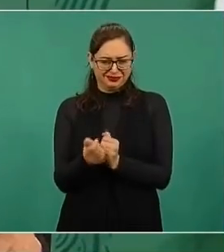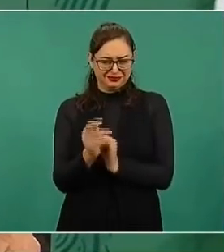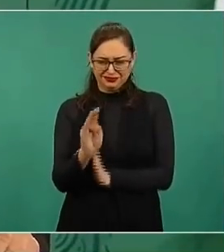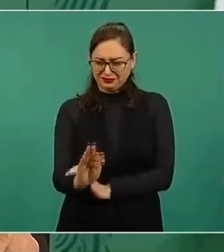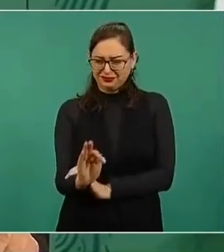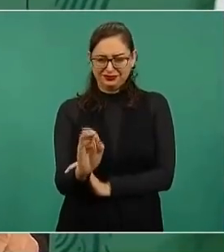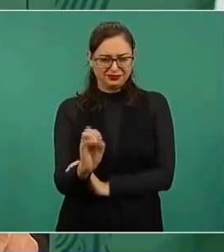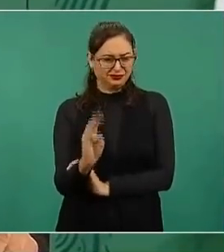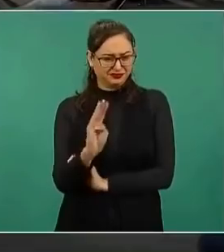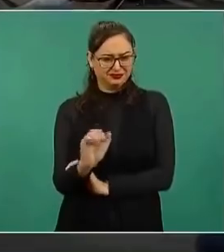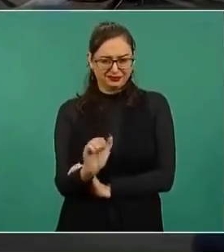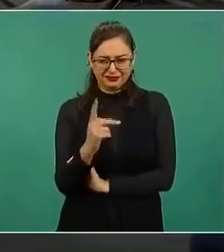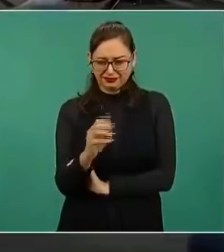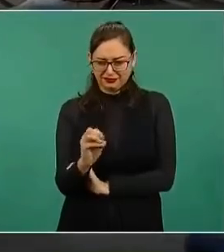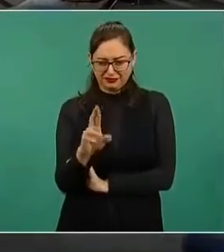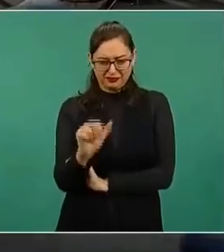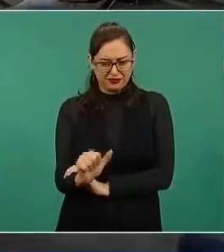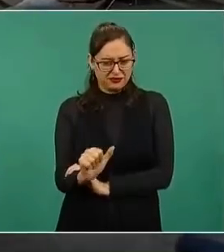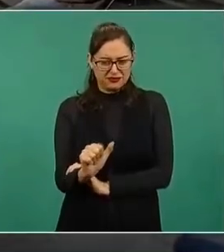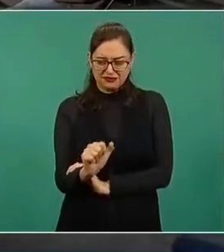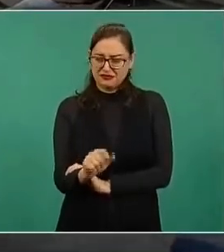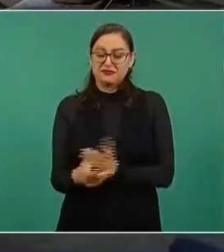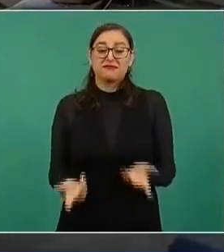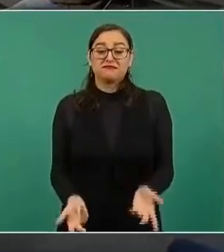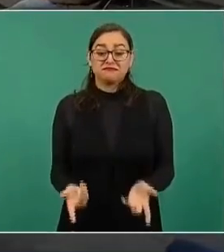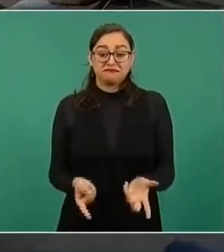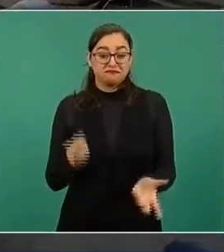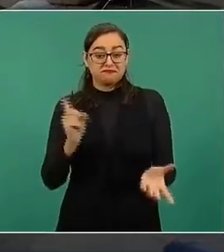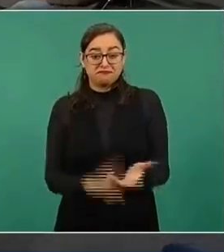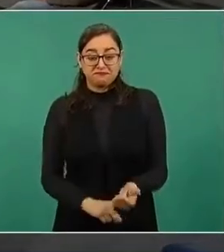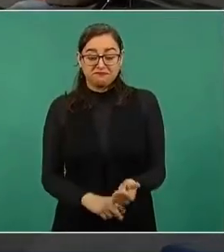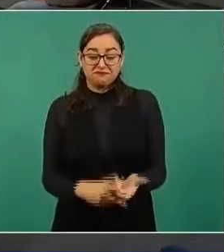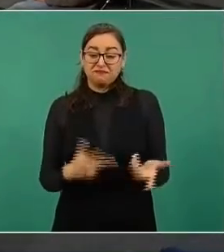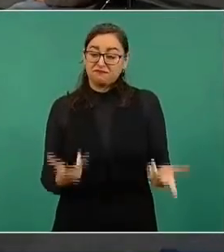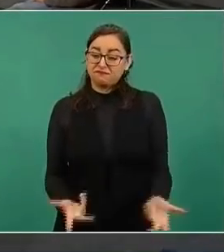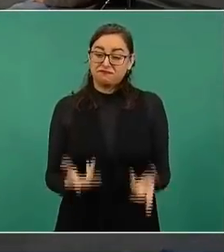Y desde luego mucho chanchullo porque